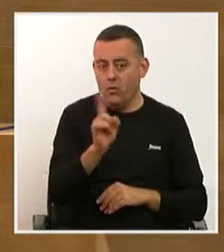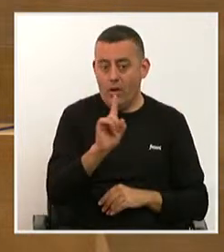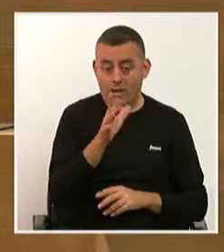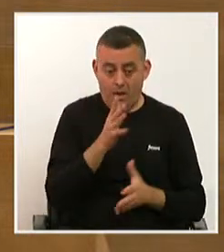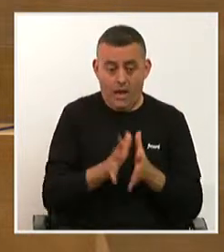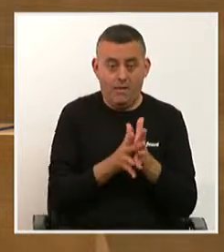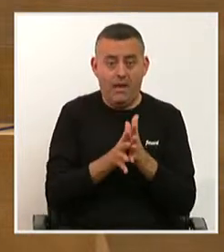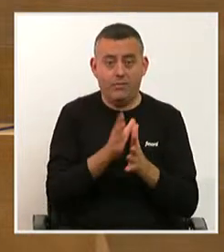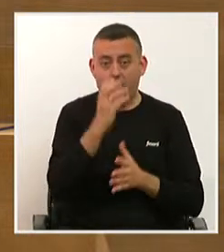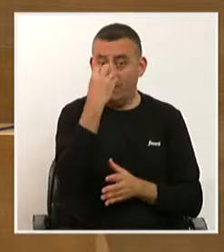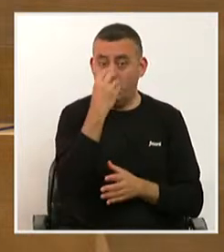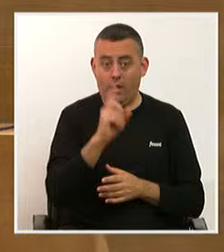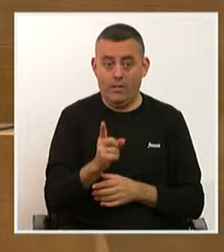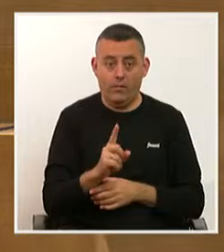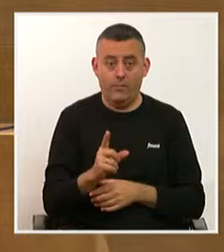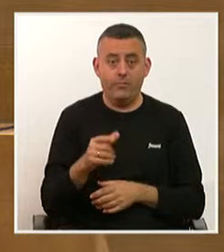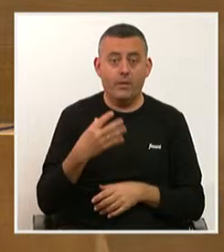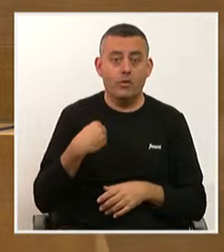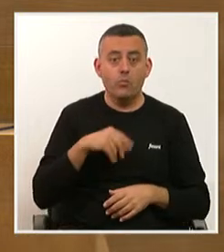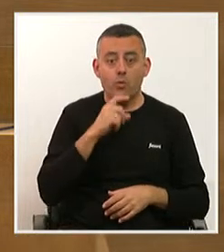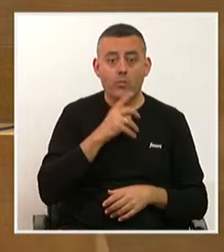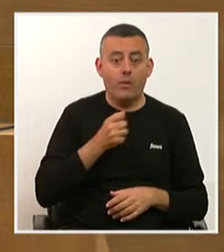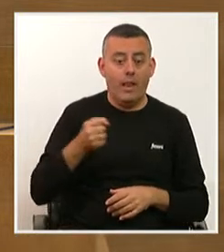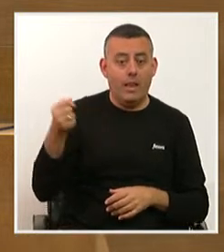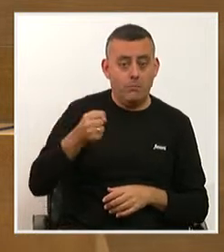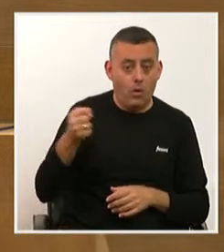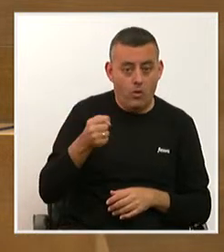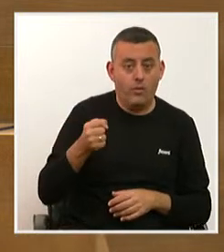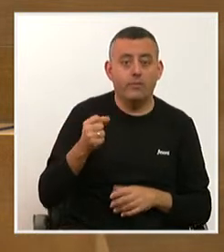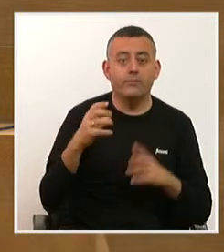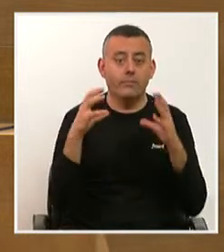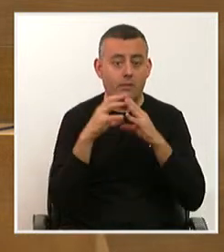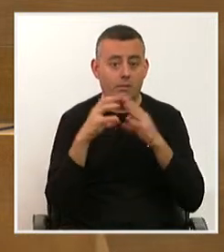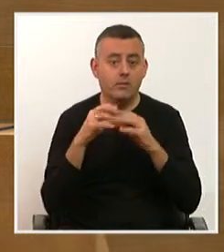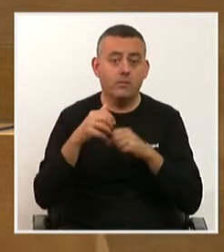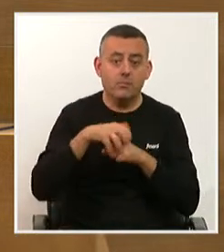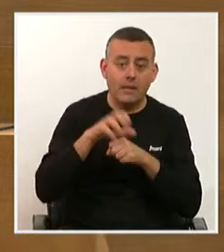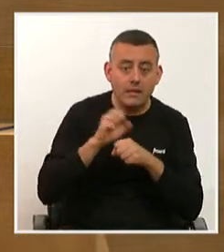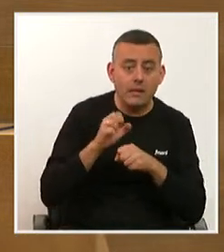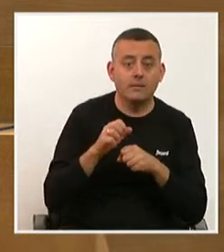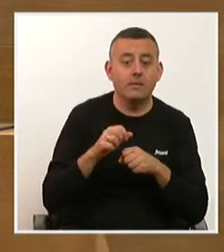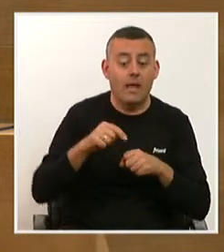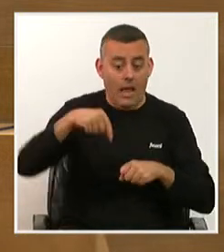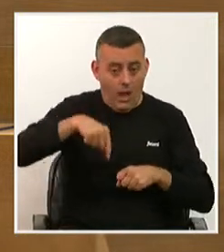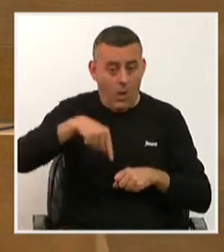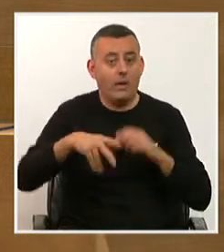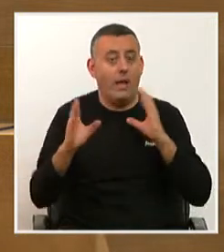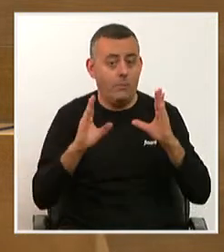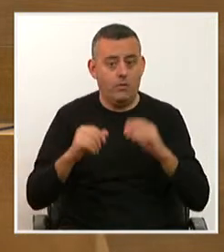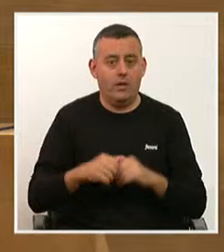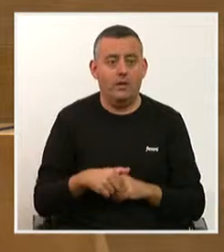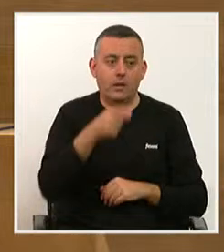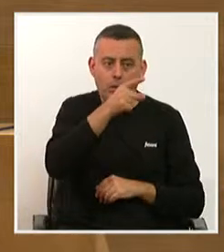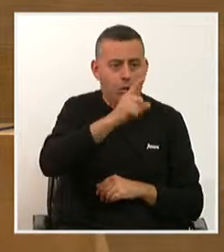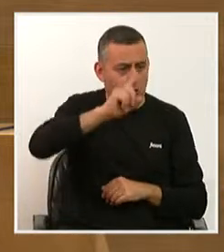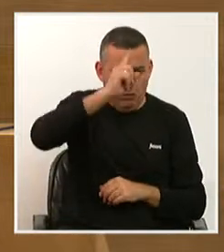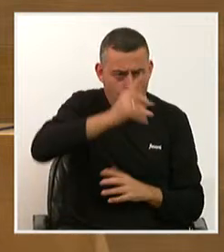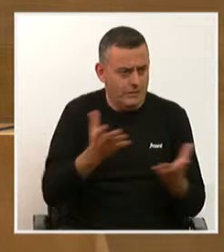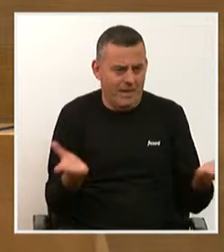Tom la la mandarines de no el